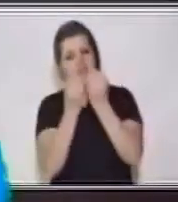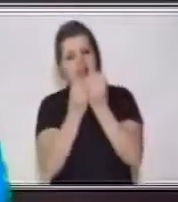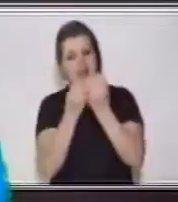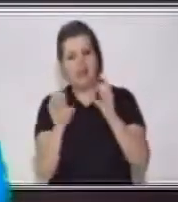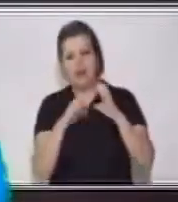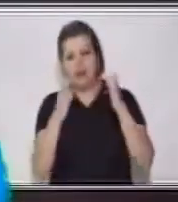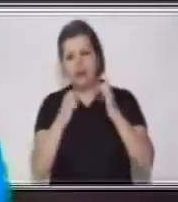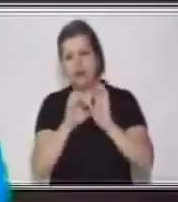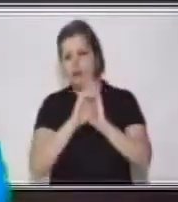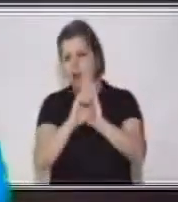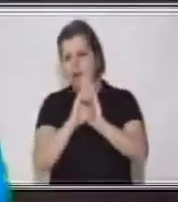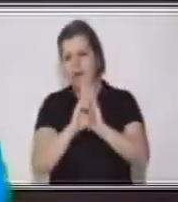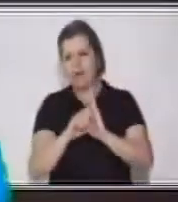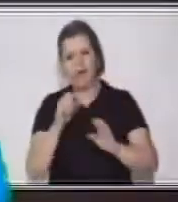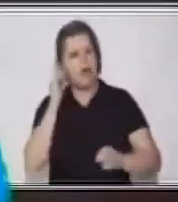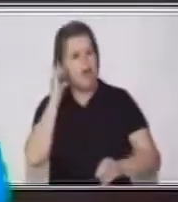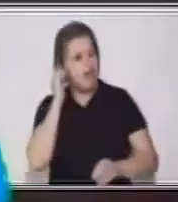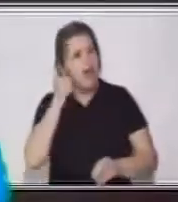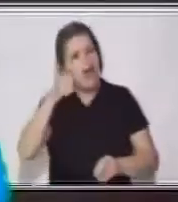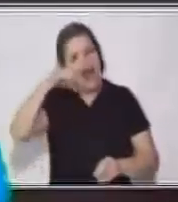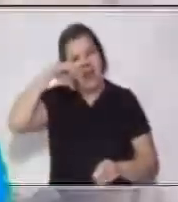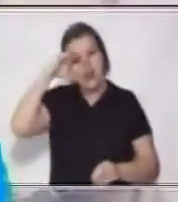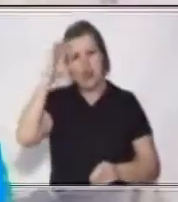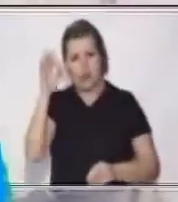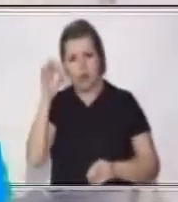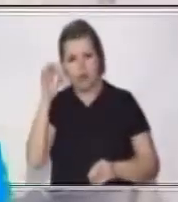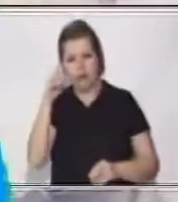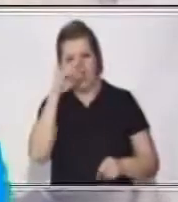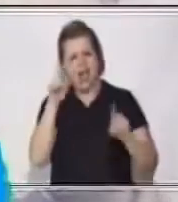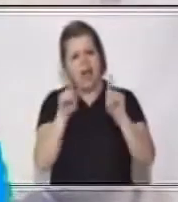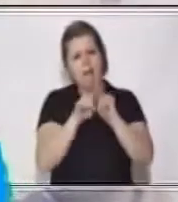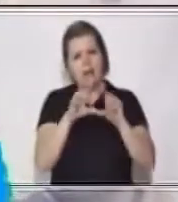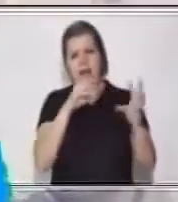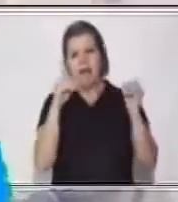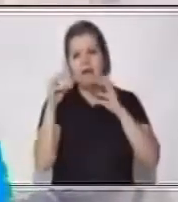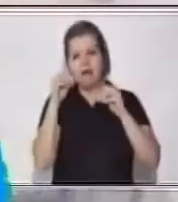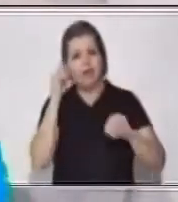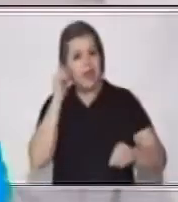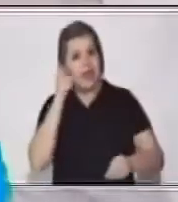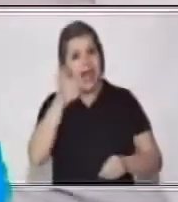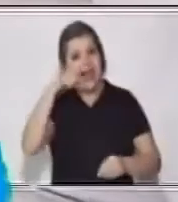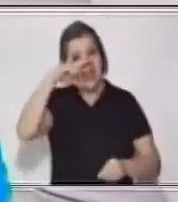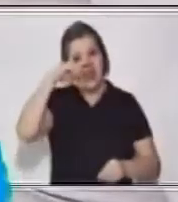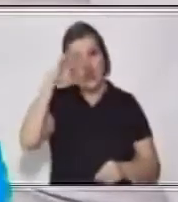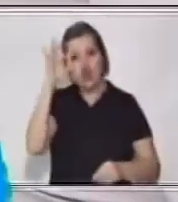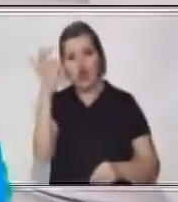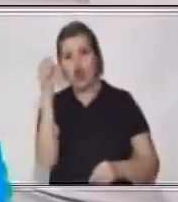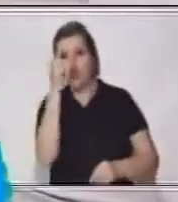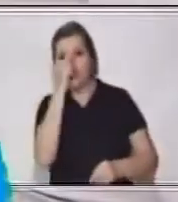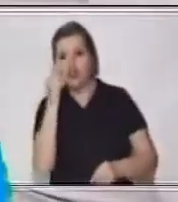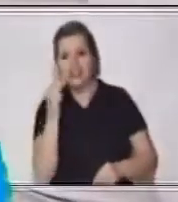gato, podemos hablar de gatos también, podemos hablar de gatitos,